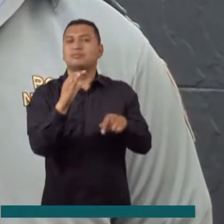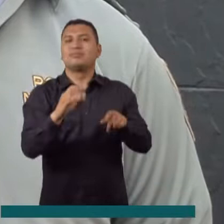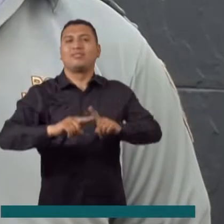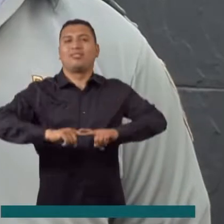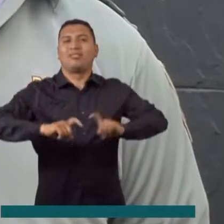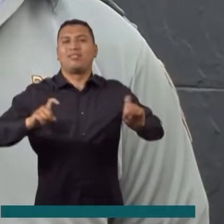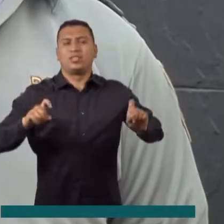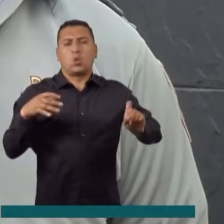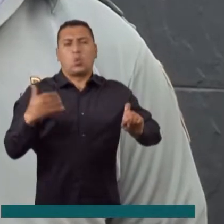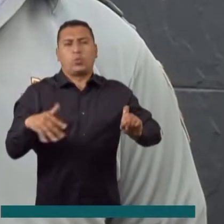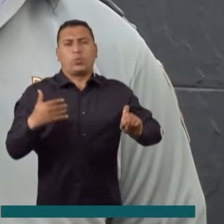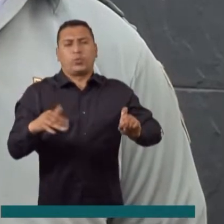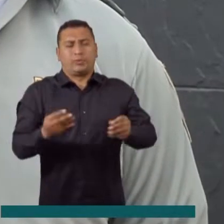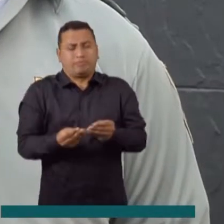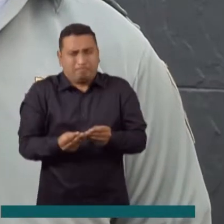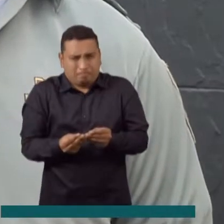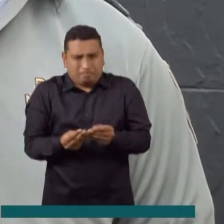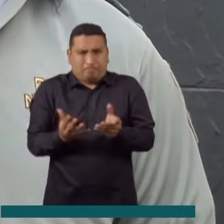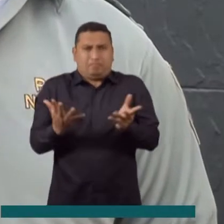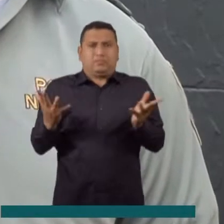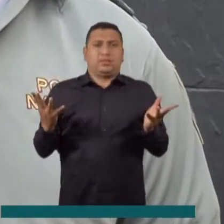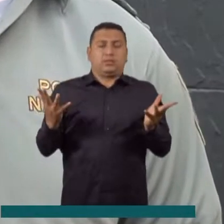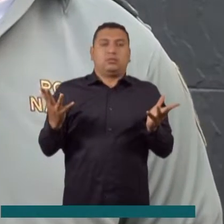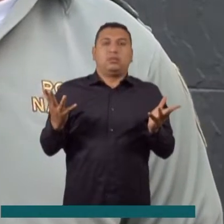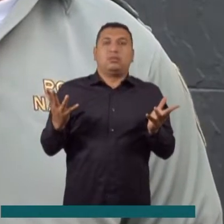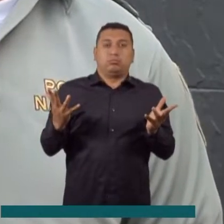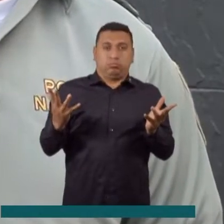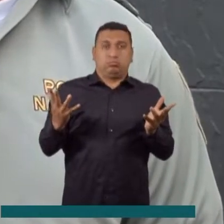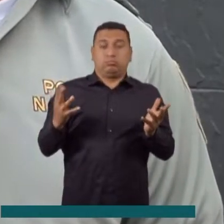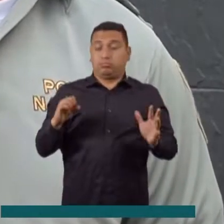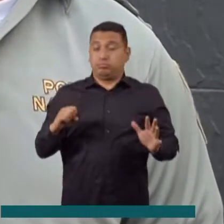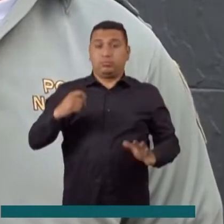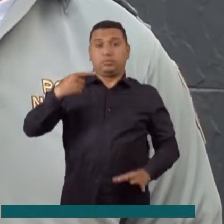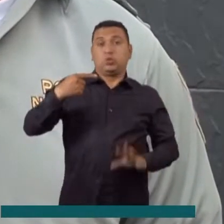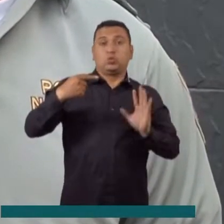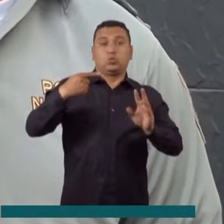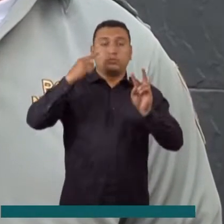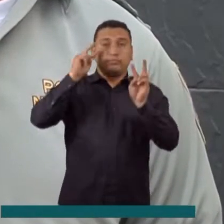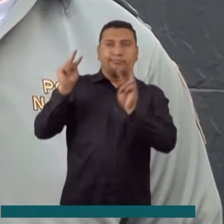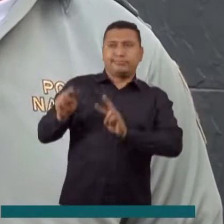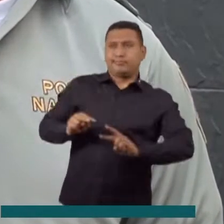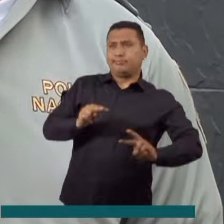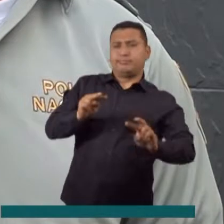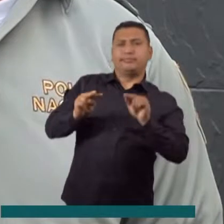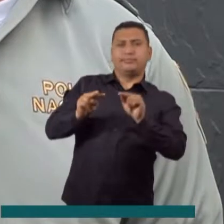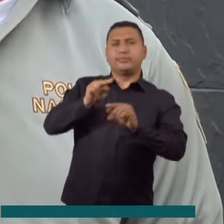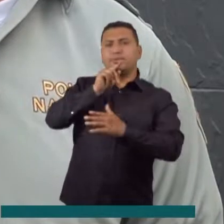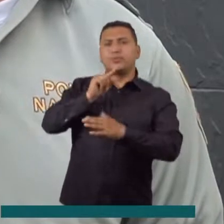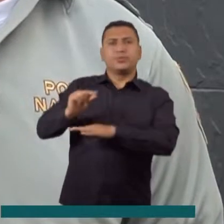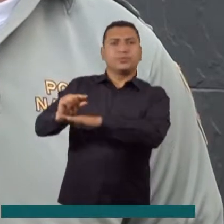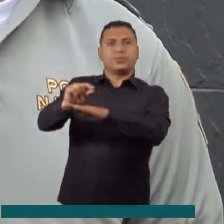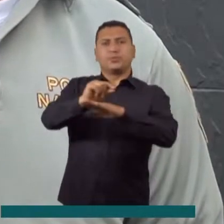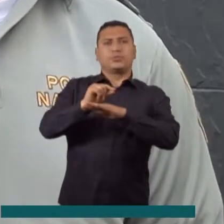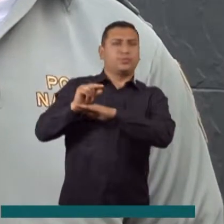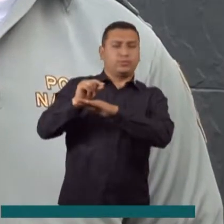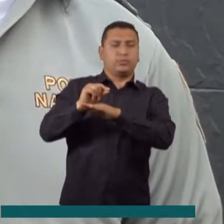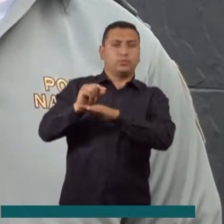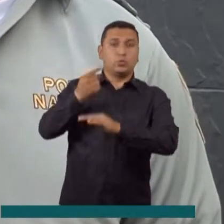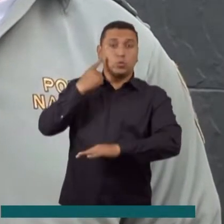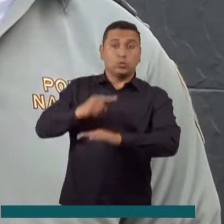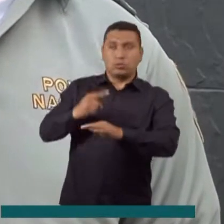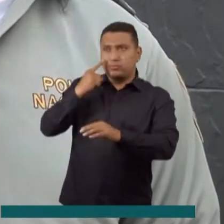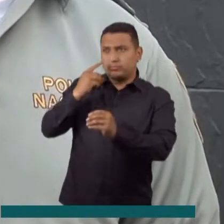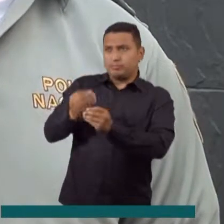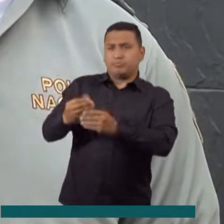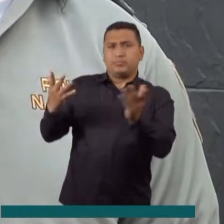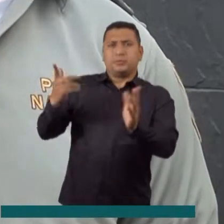El cual ocupa el primer lugar en avistamiento de aves, más de 1.898 especies registradas en un día. Por eso